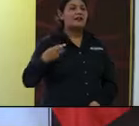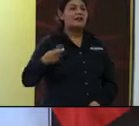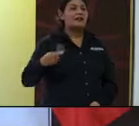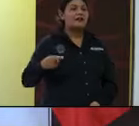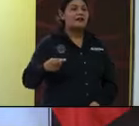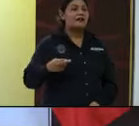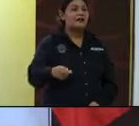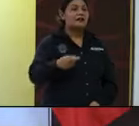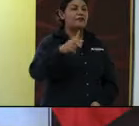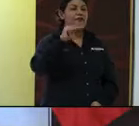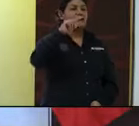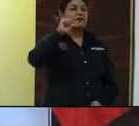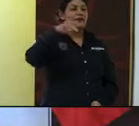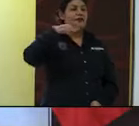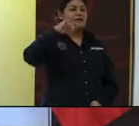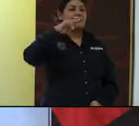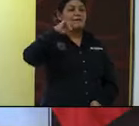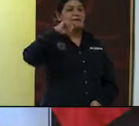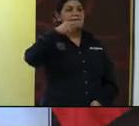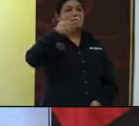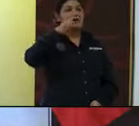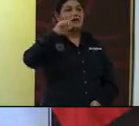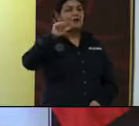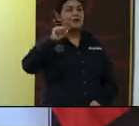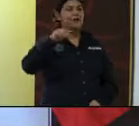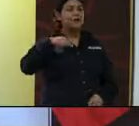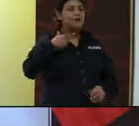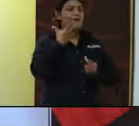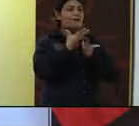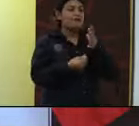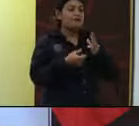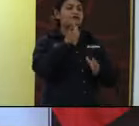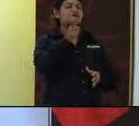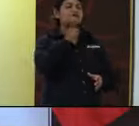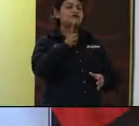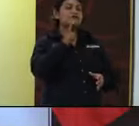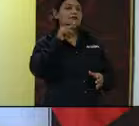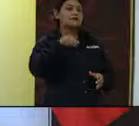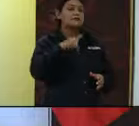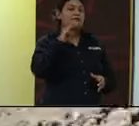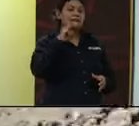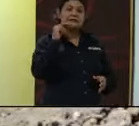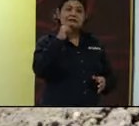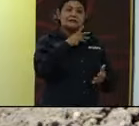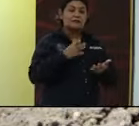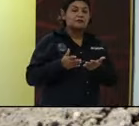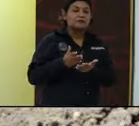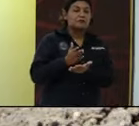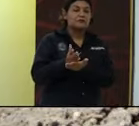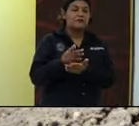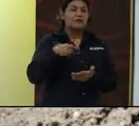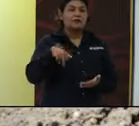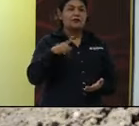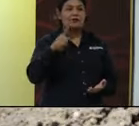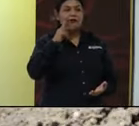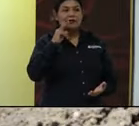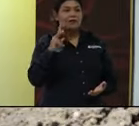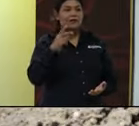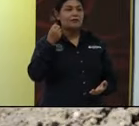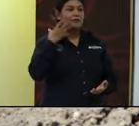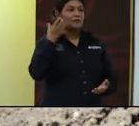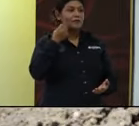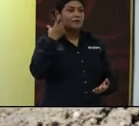de semana, tuvimos una fuga de hidrocarburo. De inmediato fui al lugar para, convoqué ahí también, le hablé